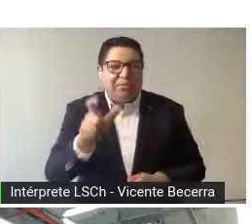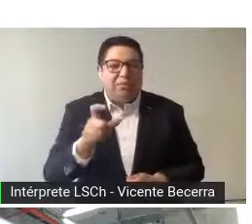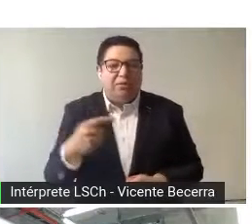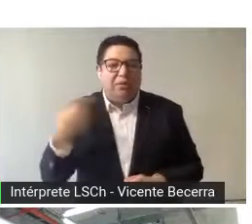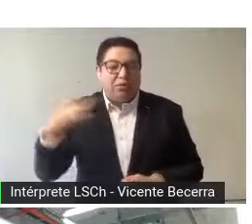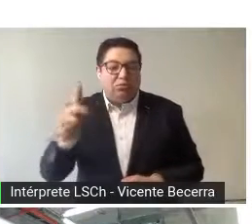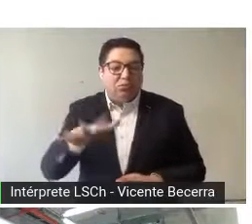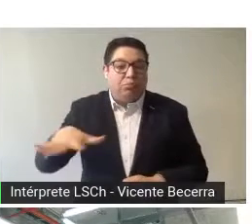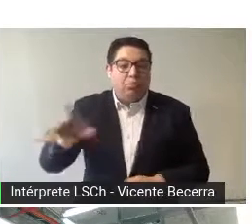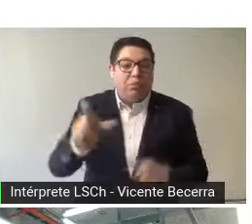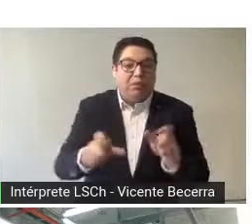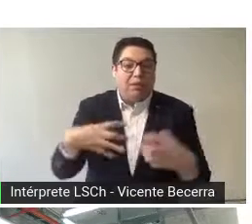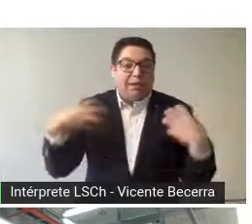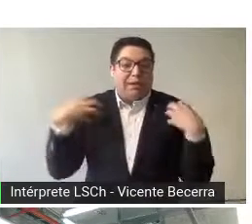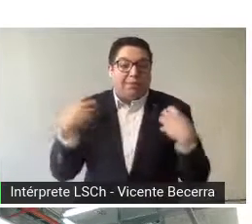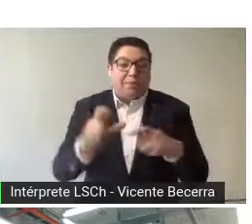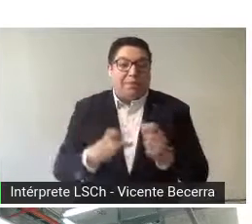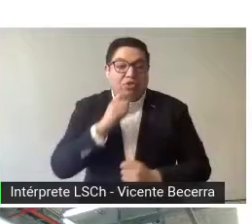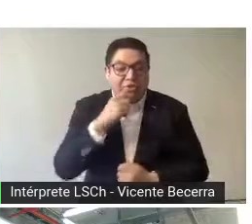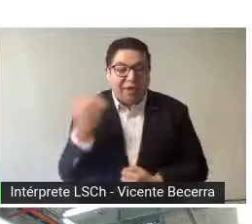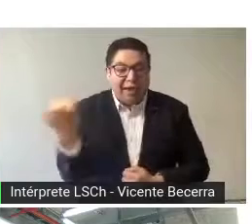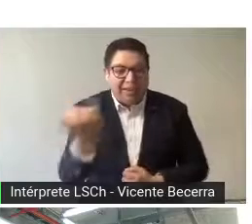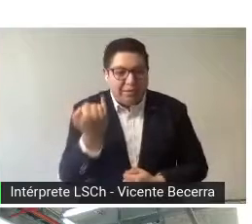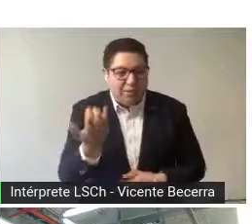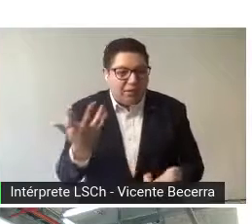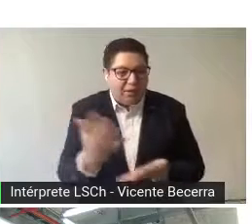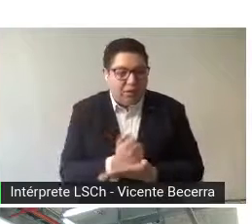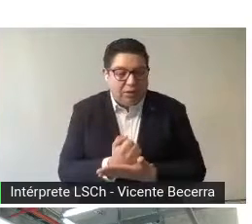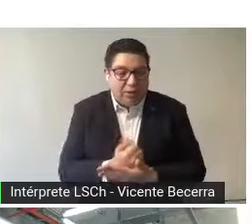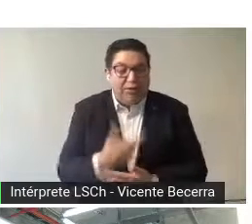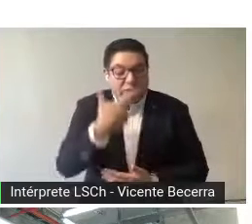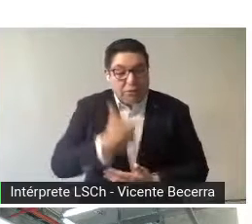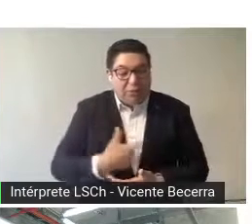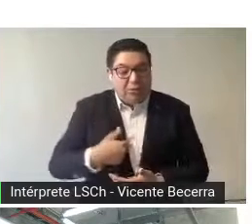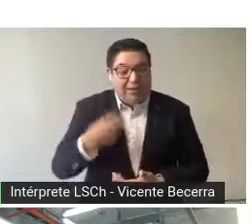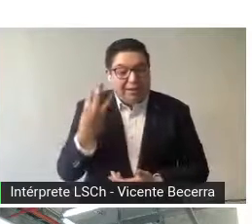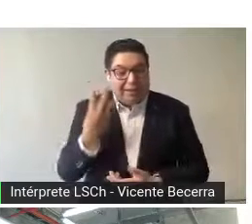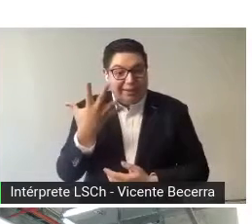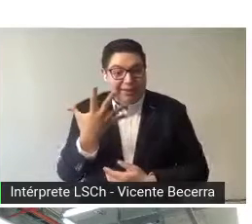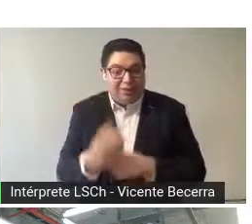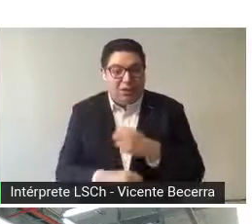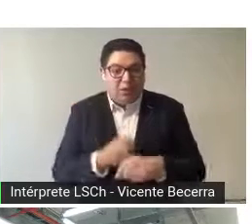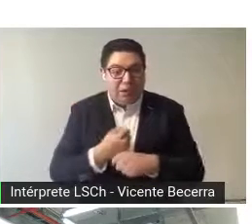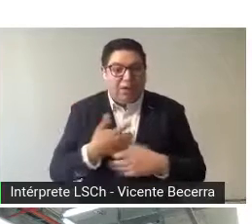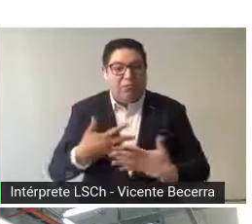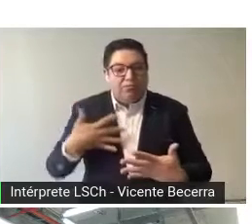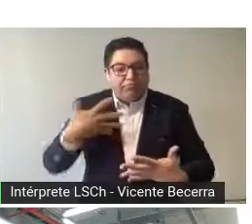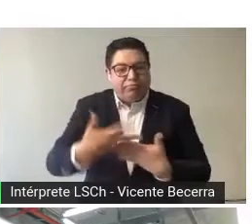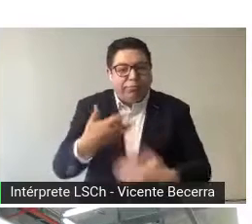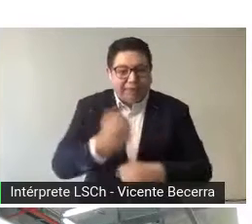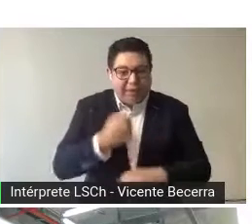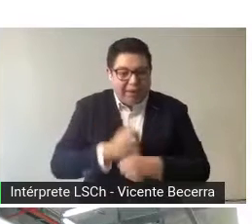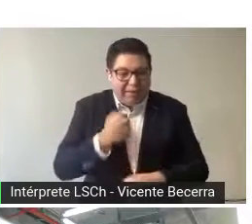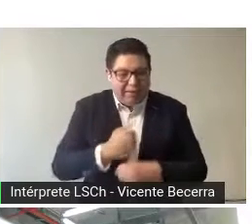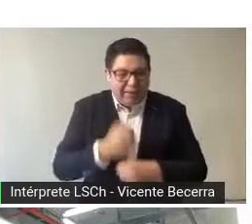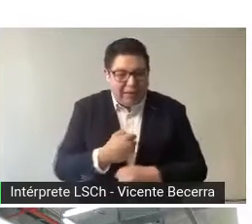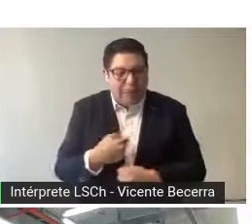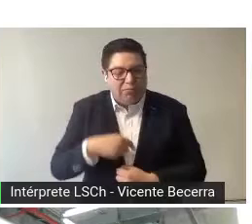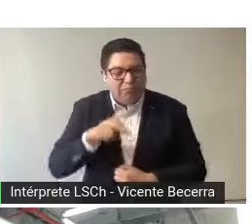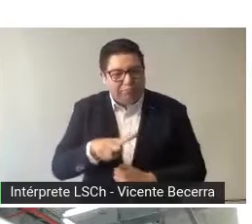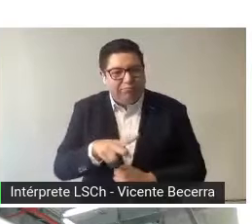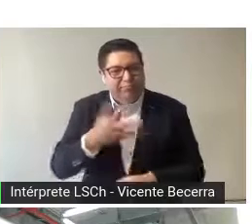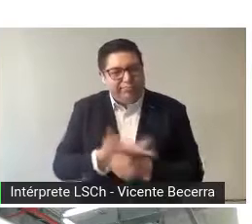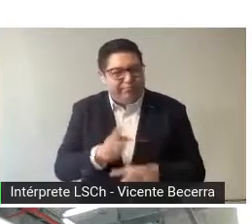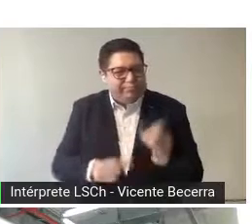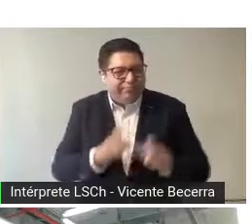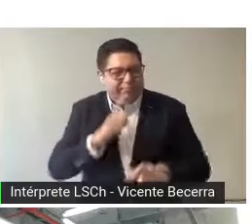a ellos una independencia. Yo en estos 35 años que llevo en este cargo, me he